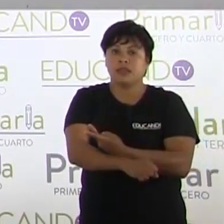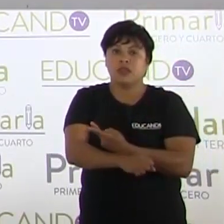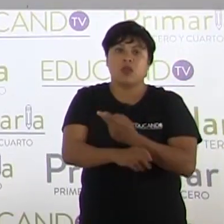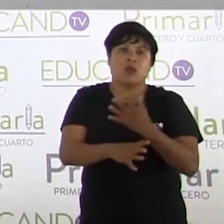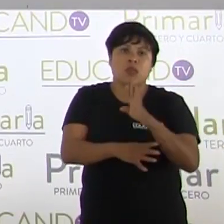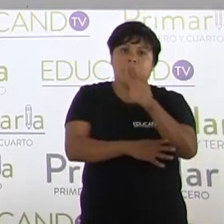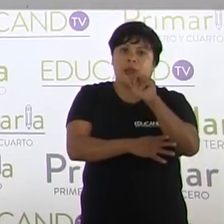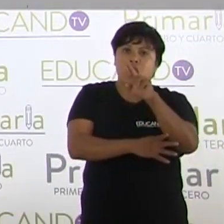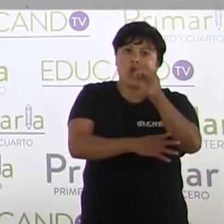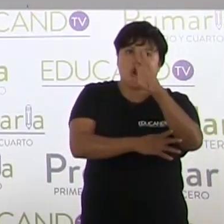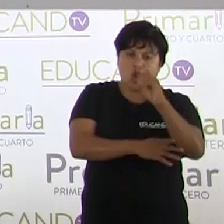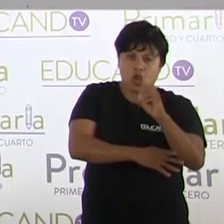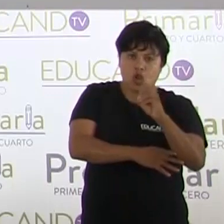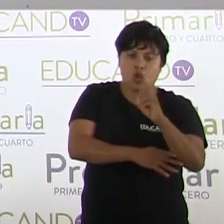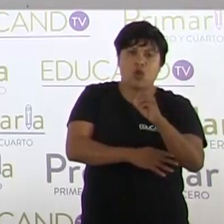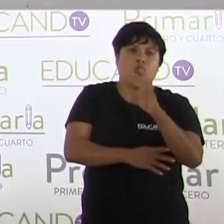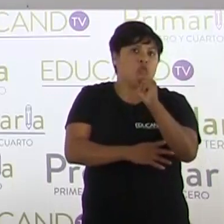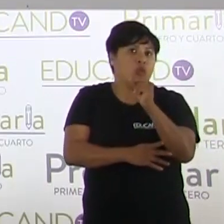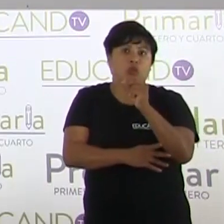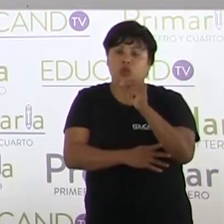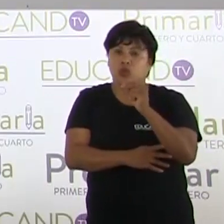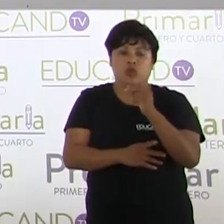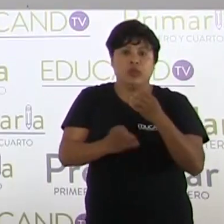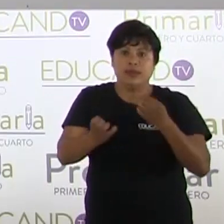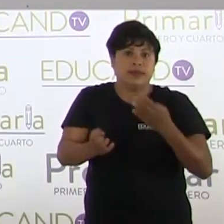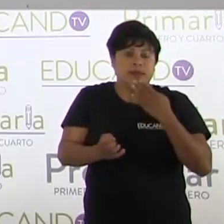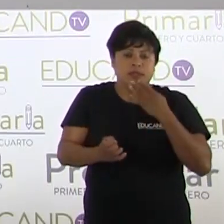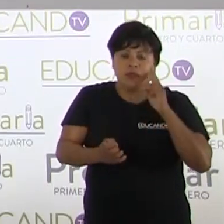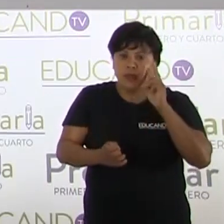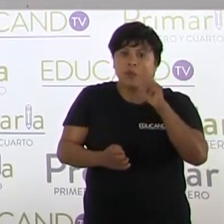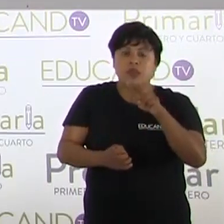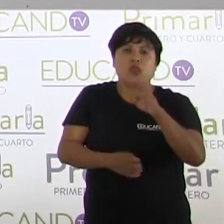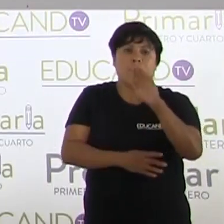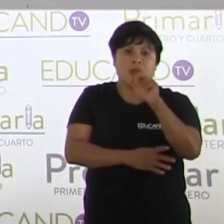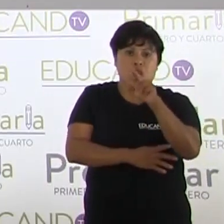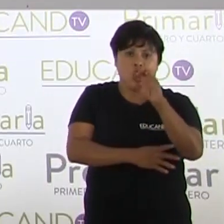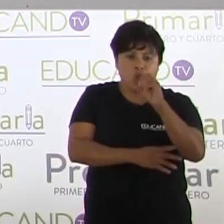el Barroco, no se salva, claro está, el